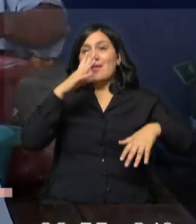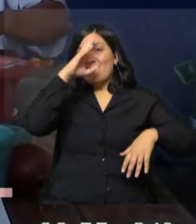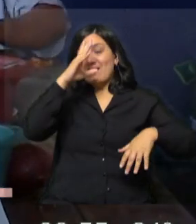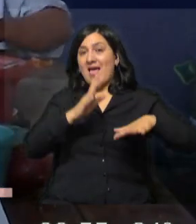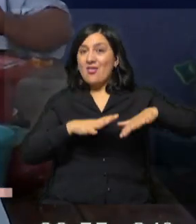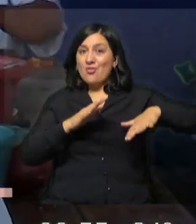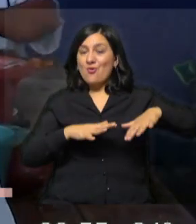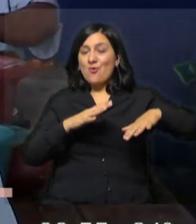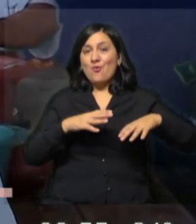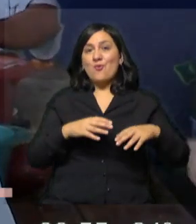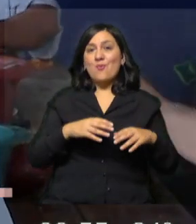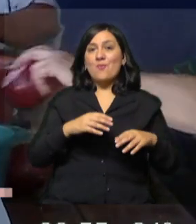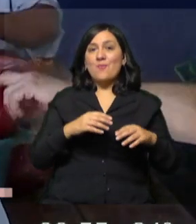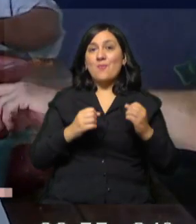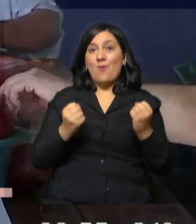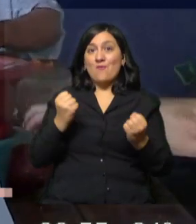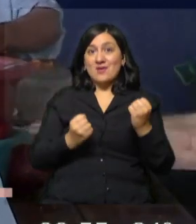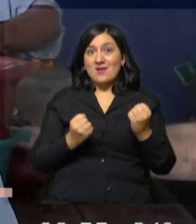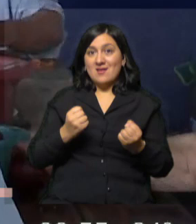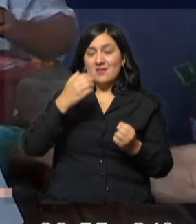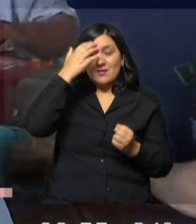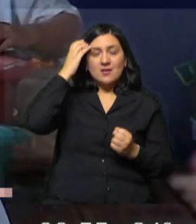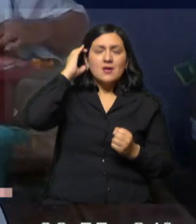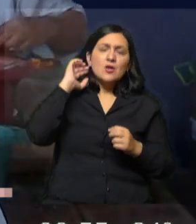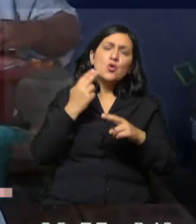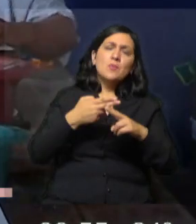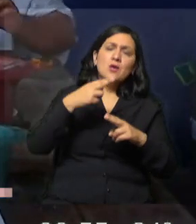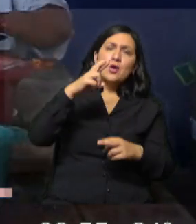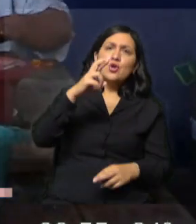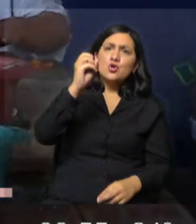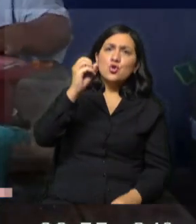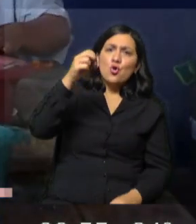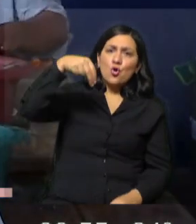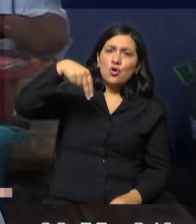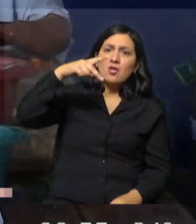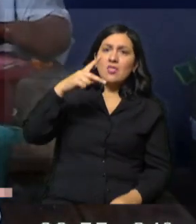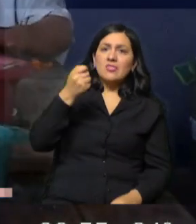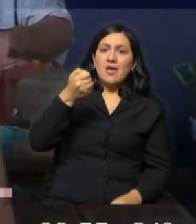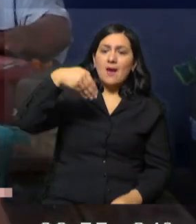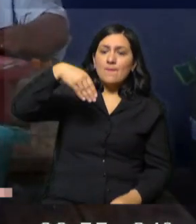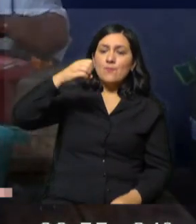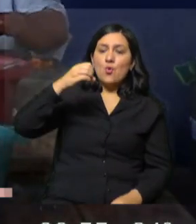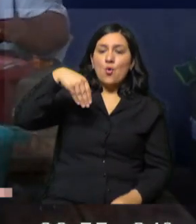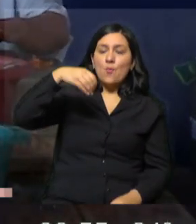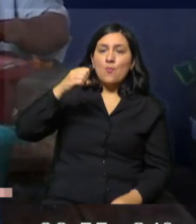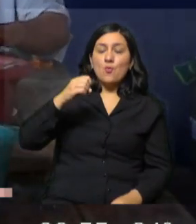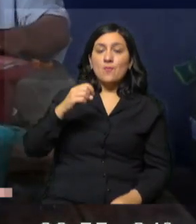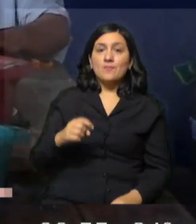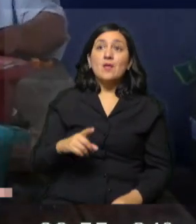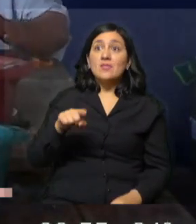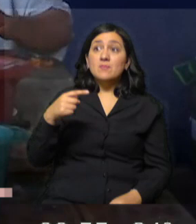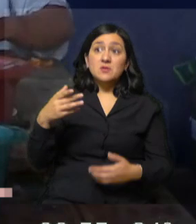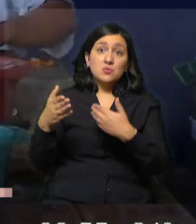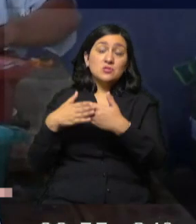el Rondamomo. En realidad sí, creo que sí, que es el del Rondamomo, digo, y el tablado más cerca que tenemos es en Paso de la Arena acá,